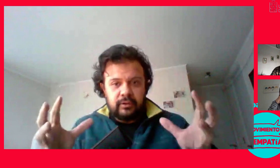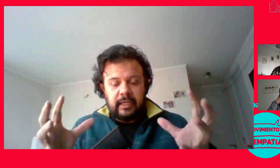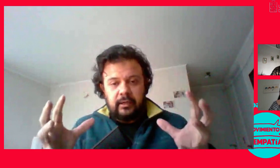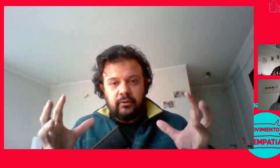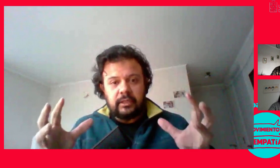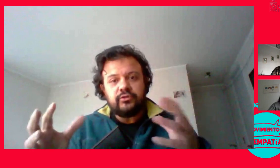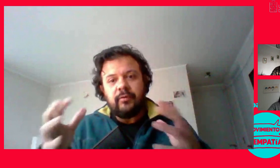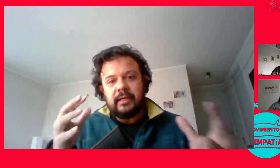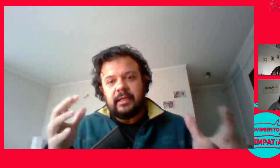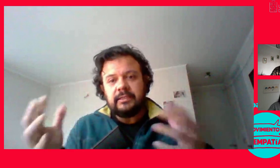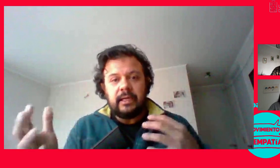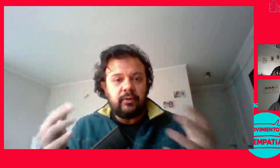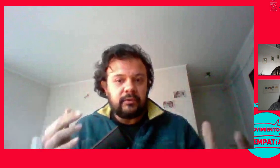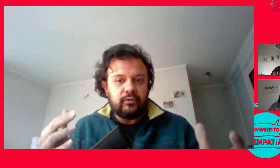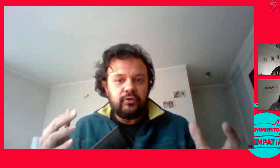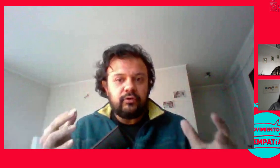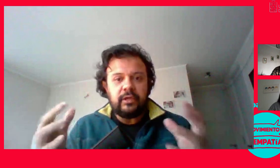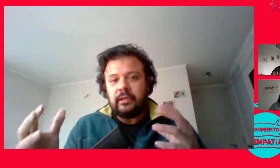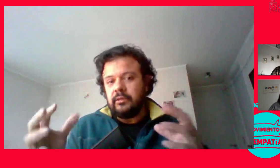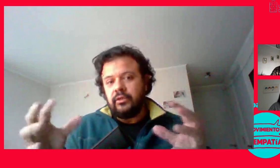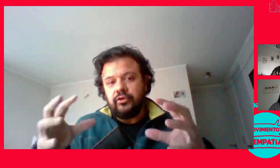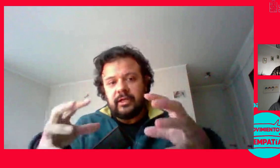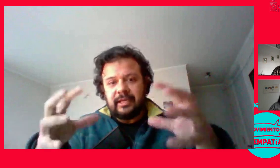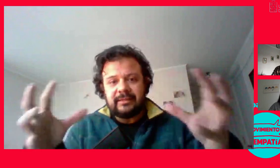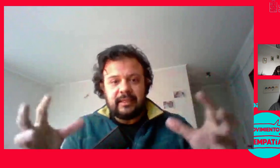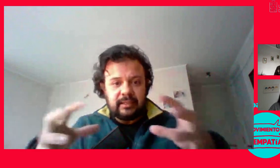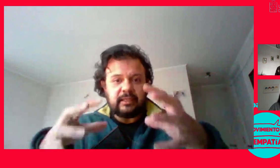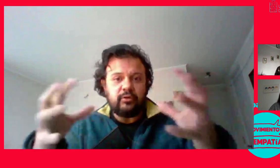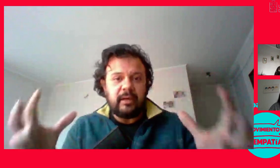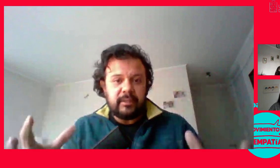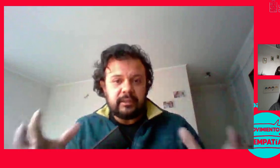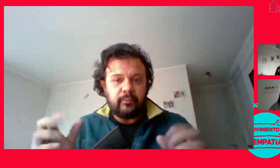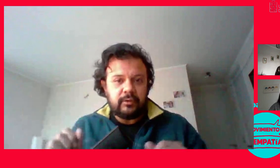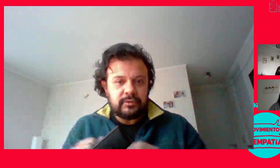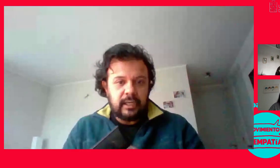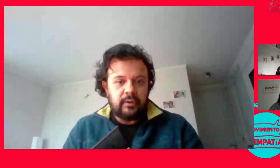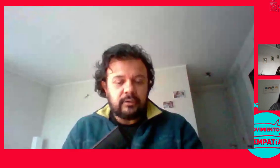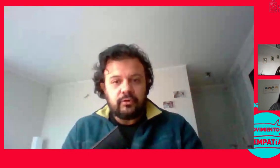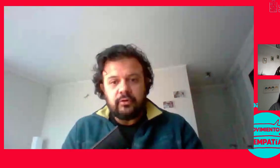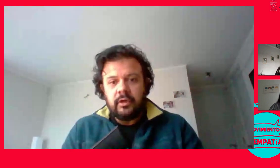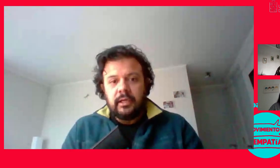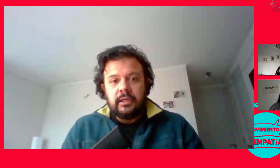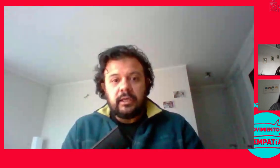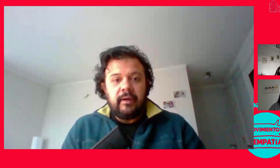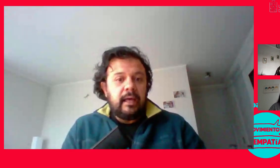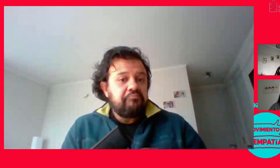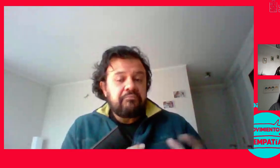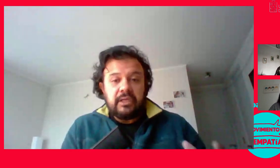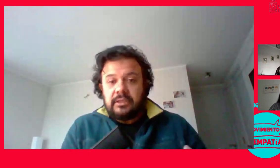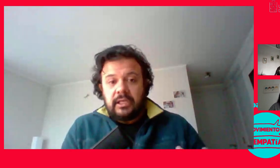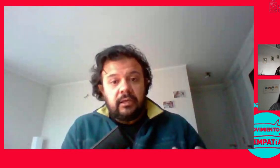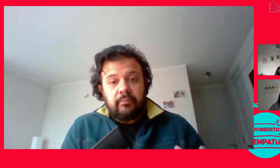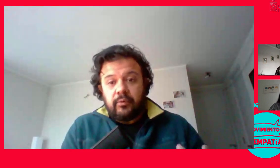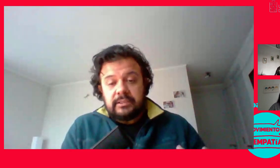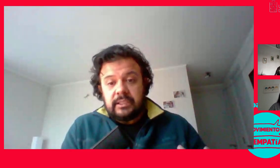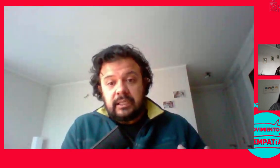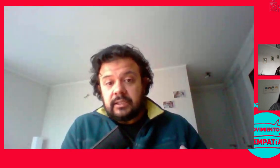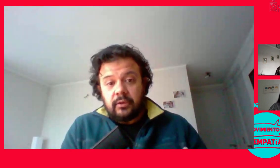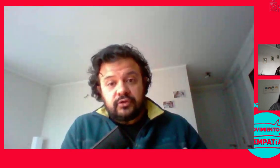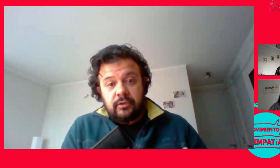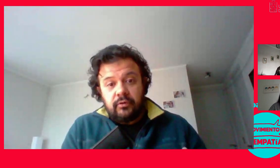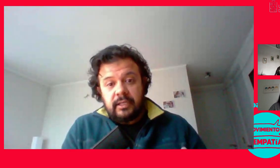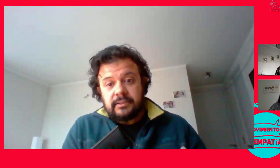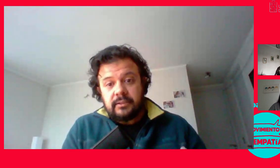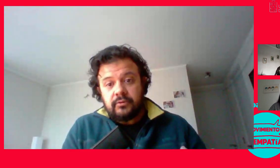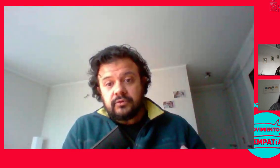poder diagnosticarlo, que eso varía entre laboratorio y donde esté territorialmente puesto ese laboratorio, que va